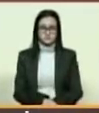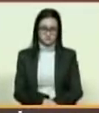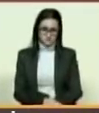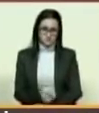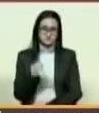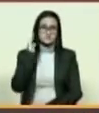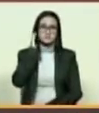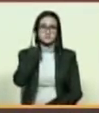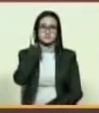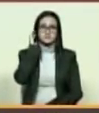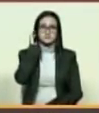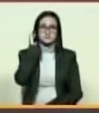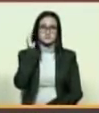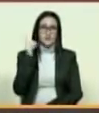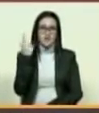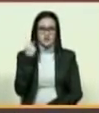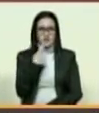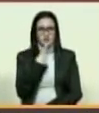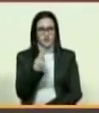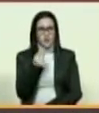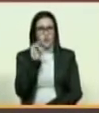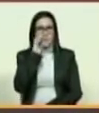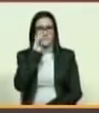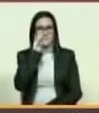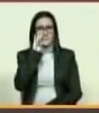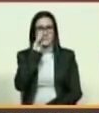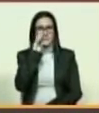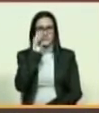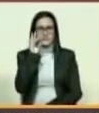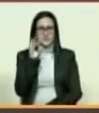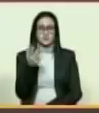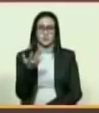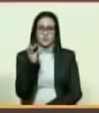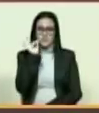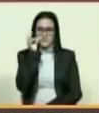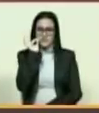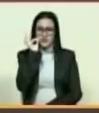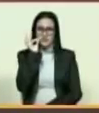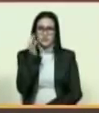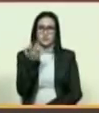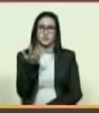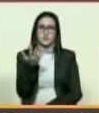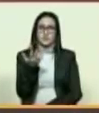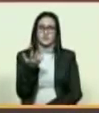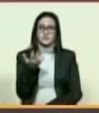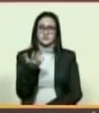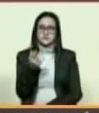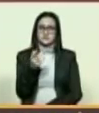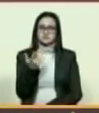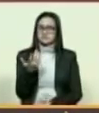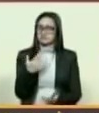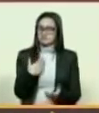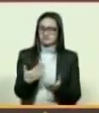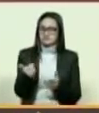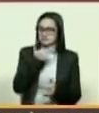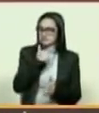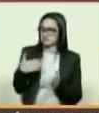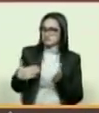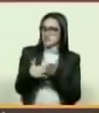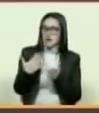en una alocución vía Facebook Live, nuestro presidente Nicolás Maduro, para enfrentar cualquier tipo de agresiones, y esta más